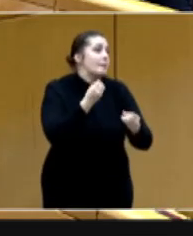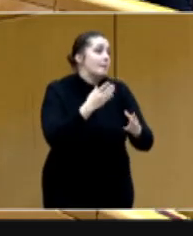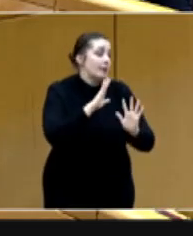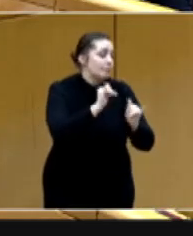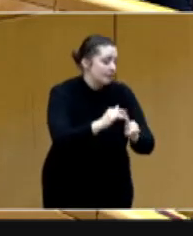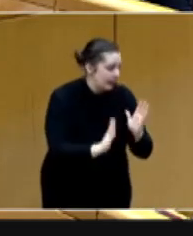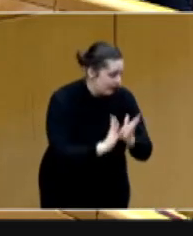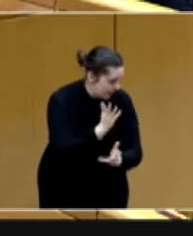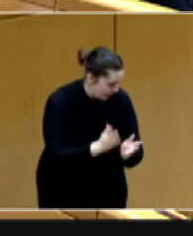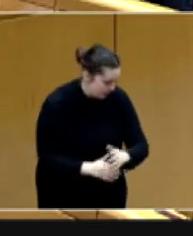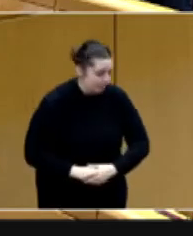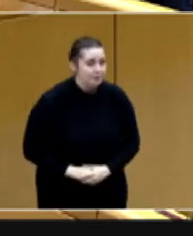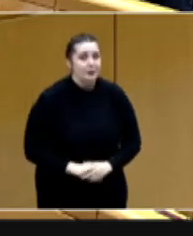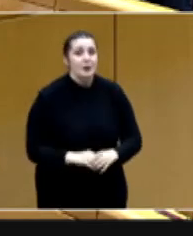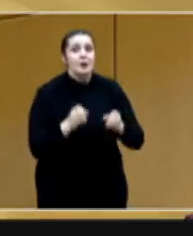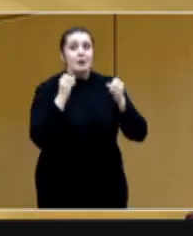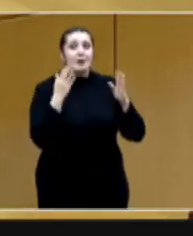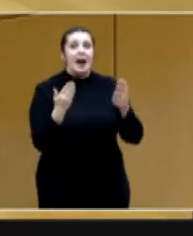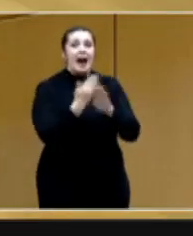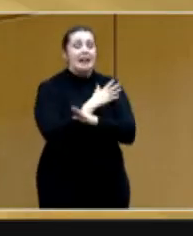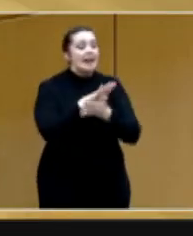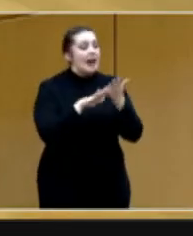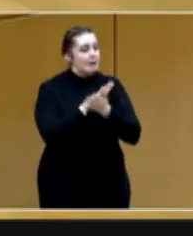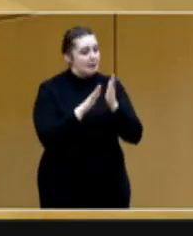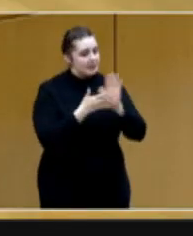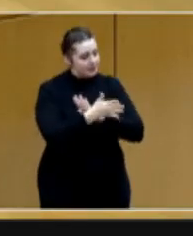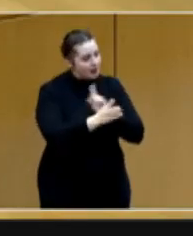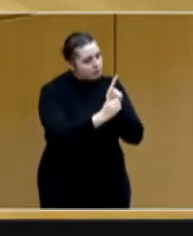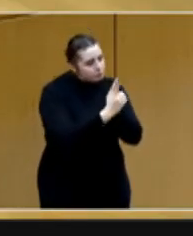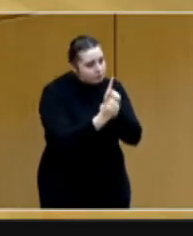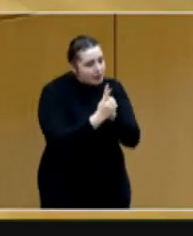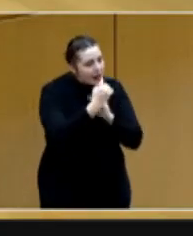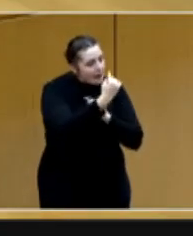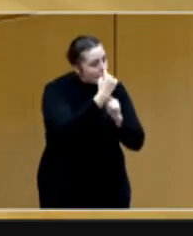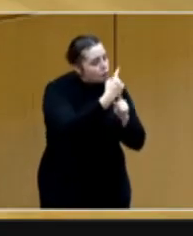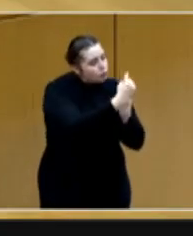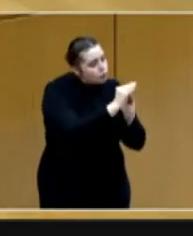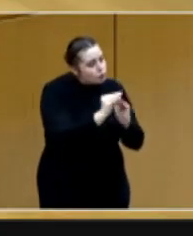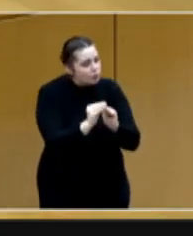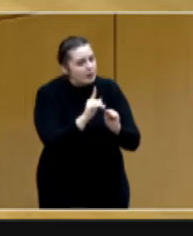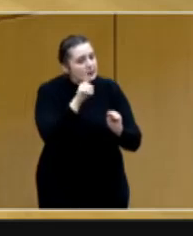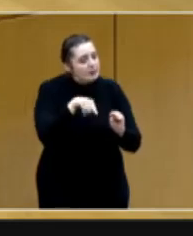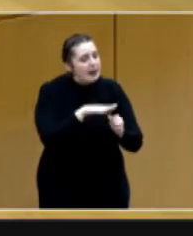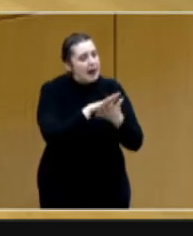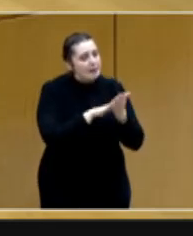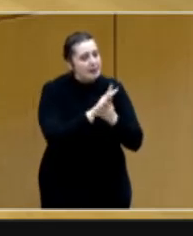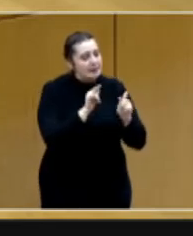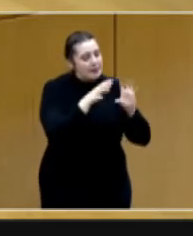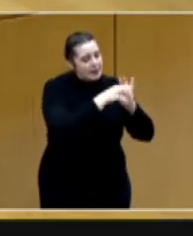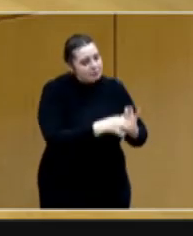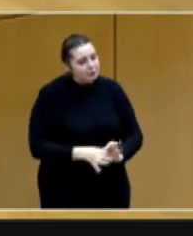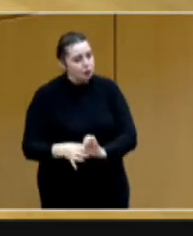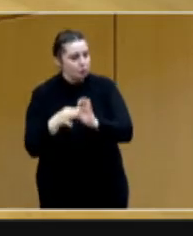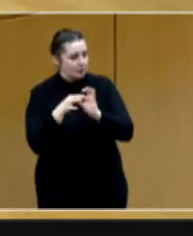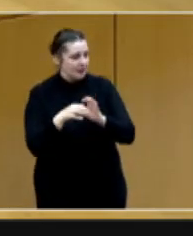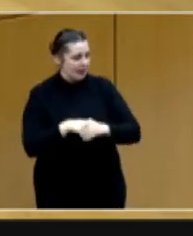traje a medida y hablabas también del principio fundamental que es de subsidiariedad evidentemente que el juez entrará